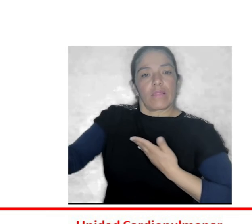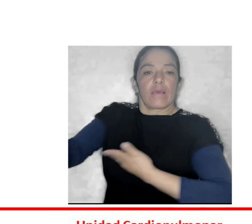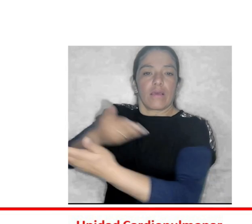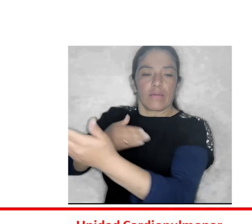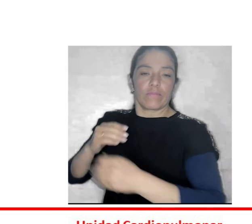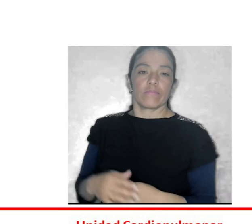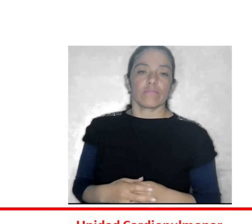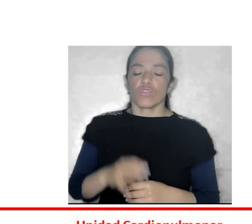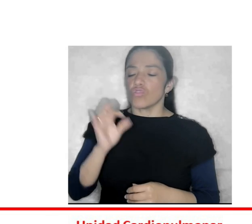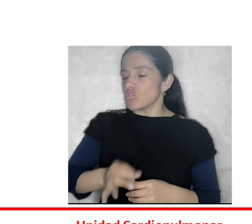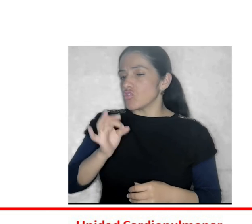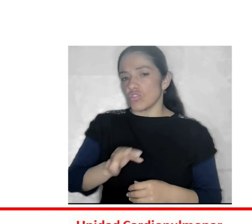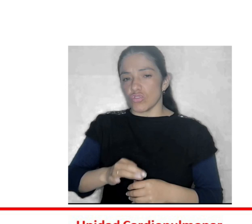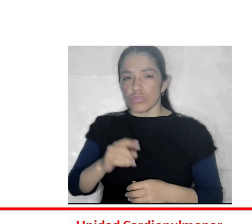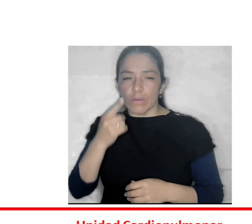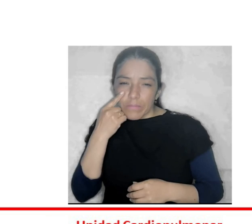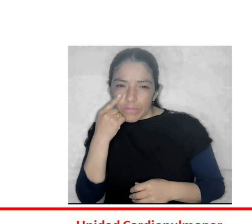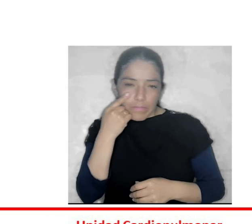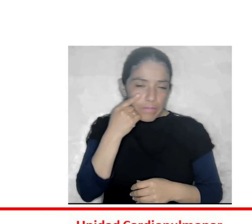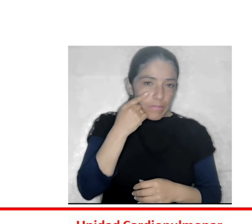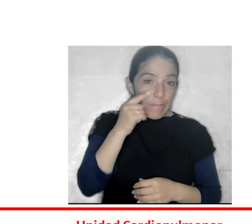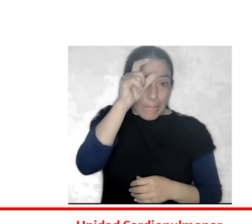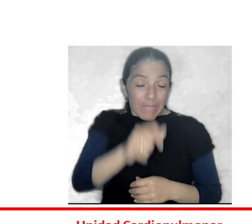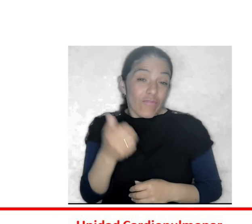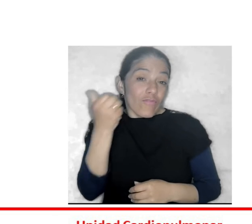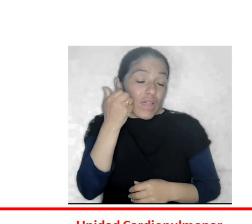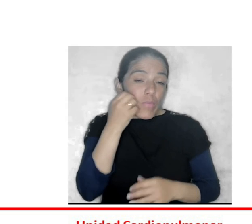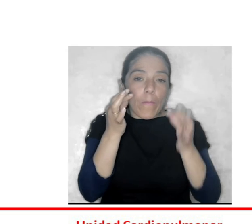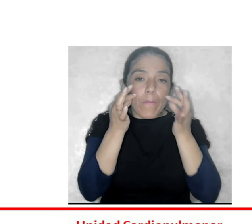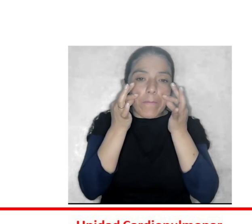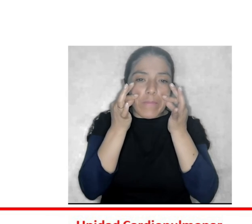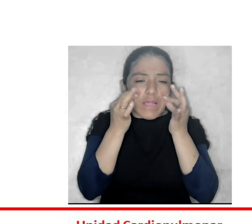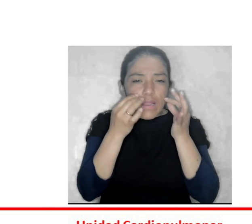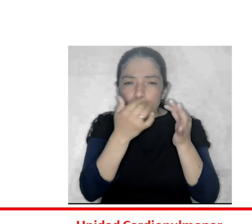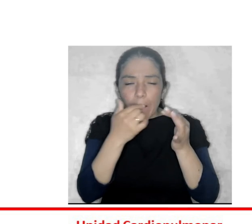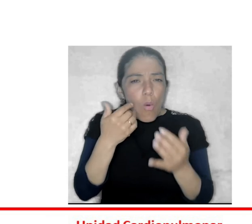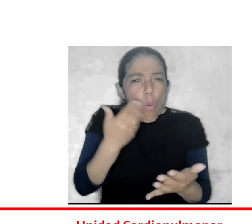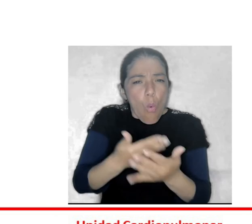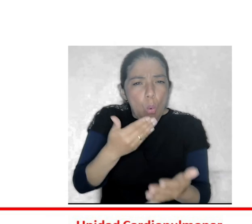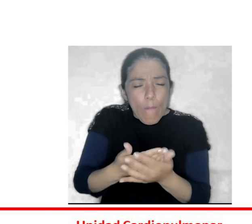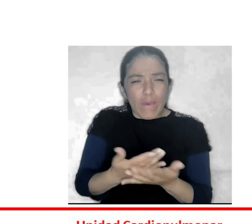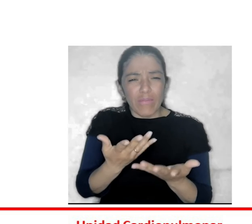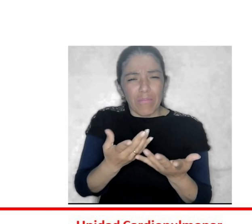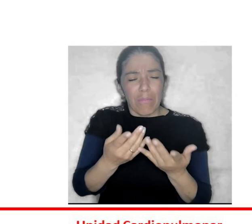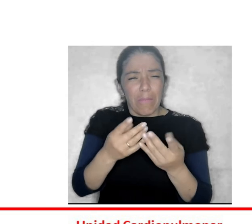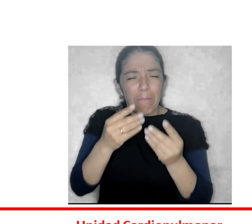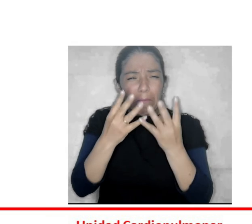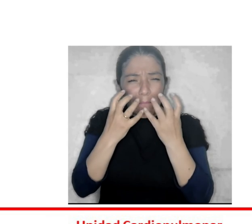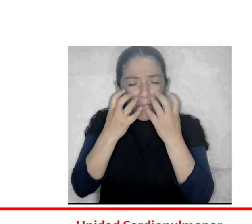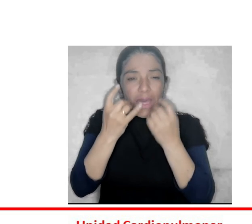la bala. Inspecciona siempre que la piel del paciente no esté húmeda,